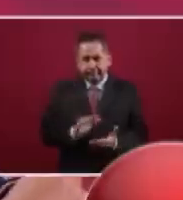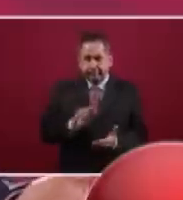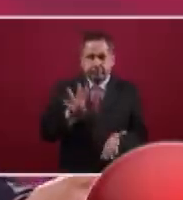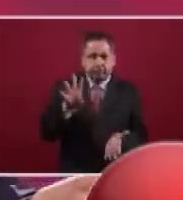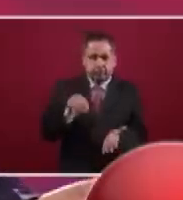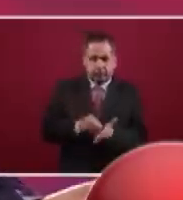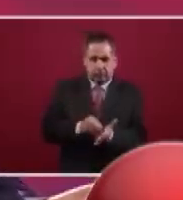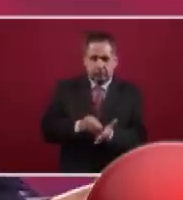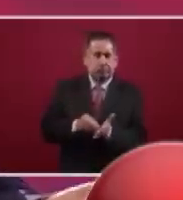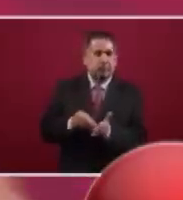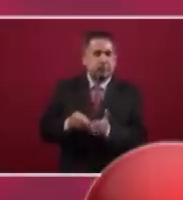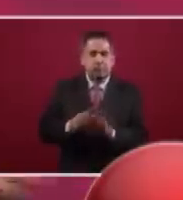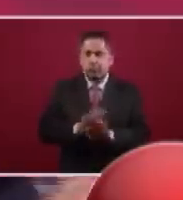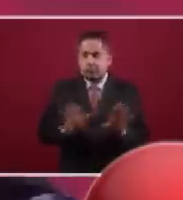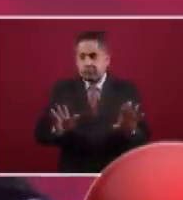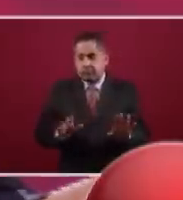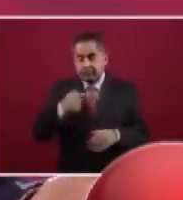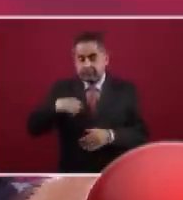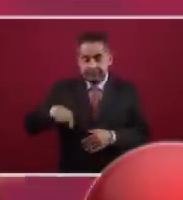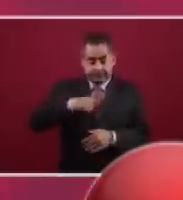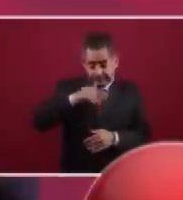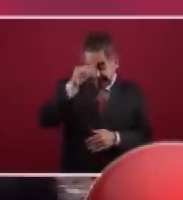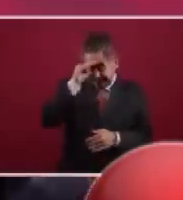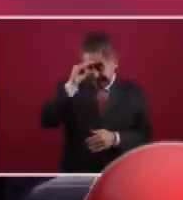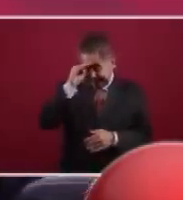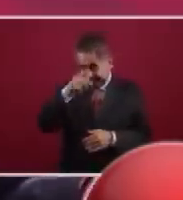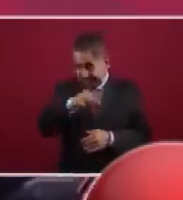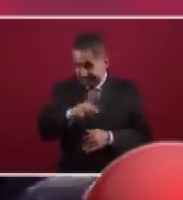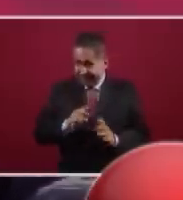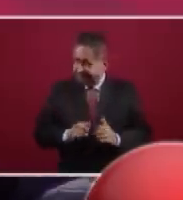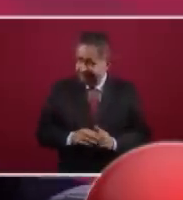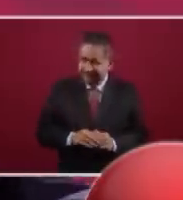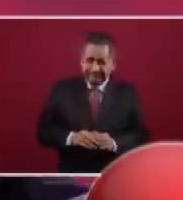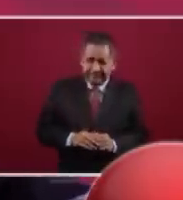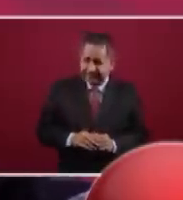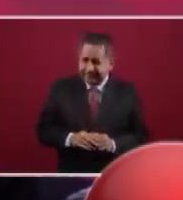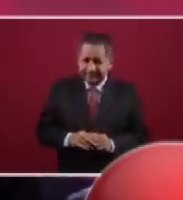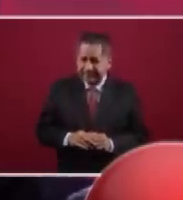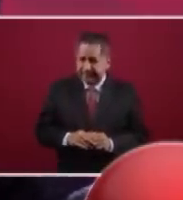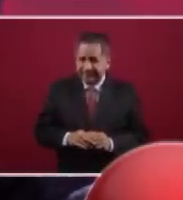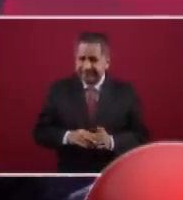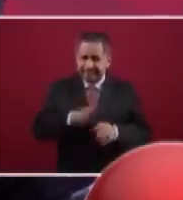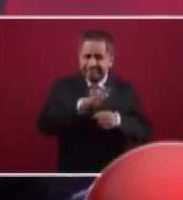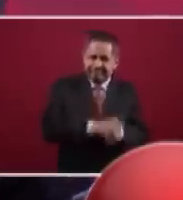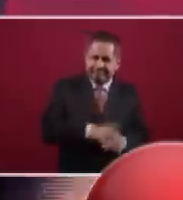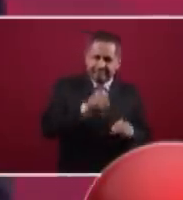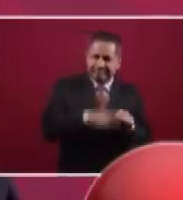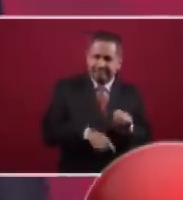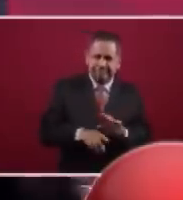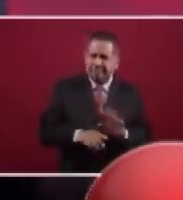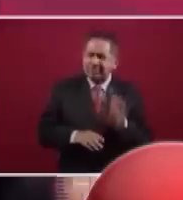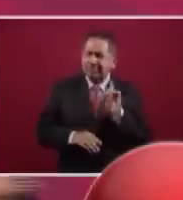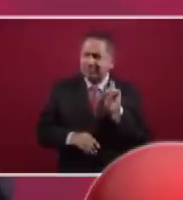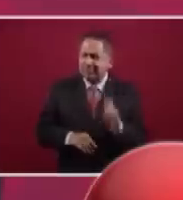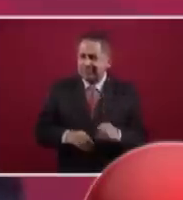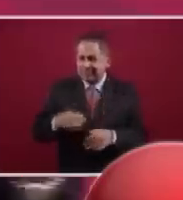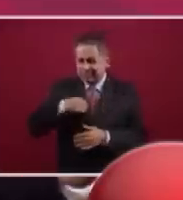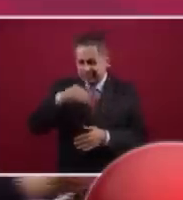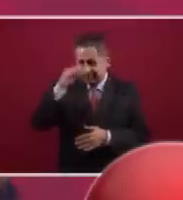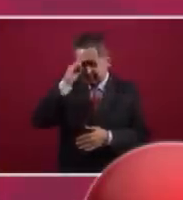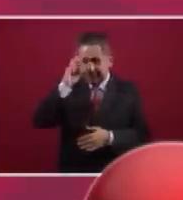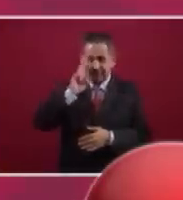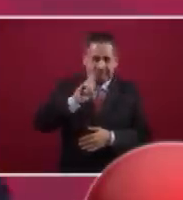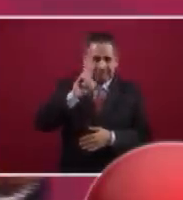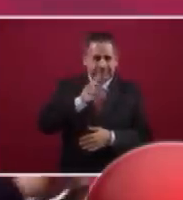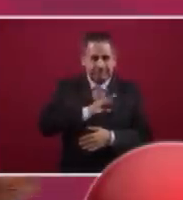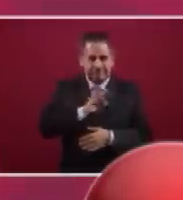4,000. Y estamos pensando, no es represalia. Estamos